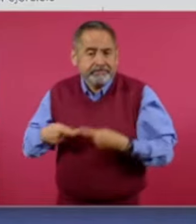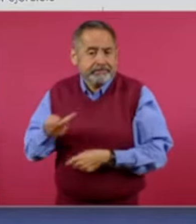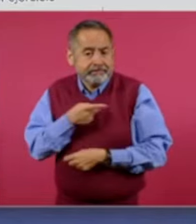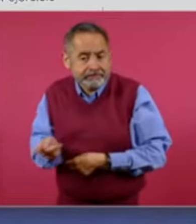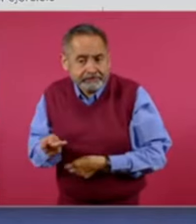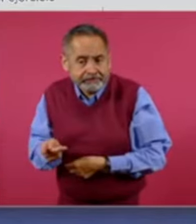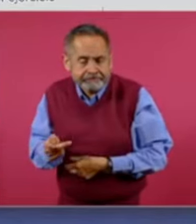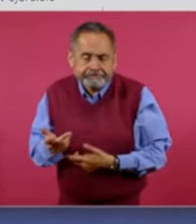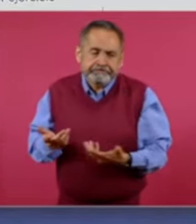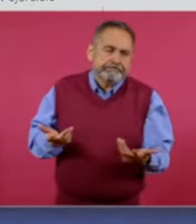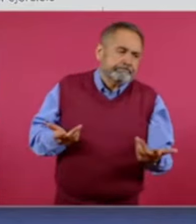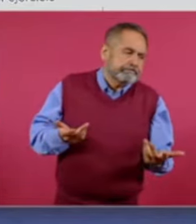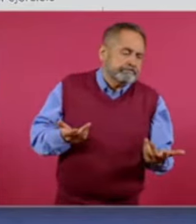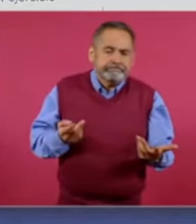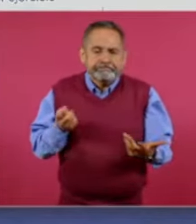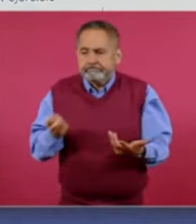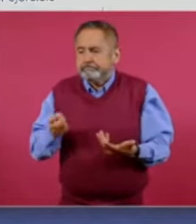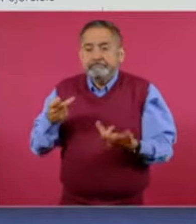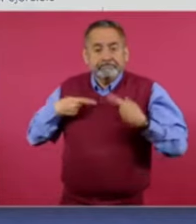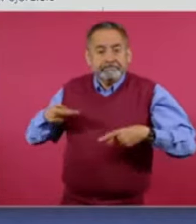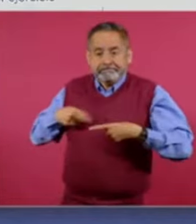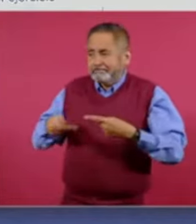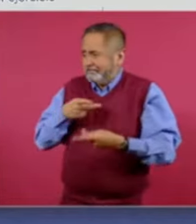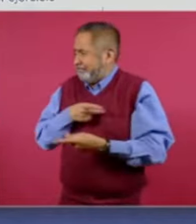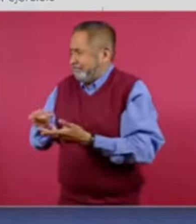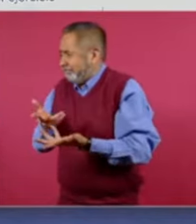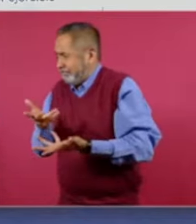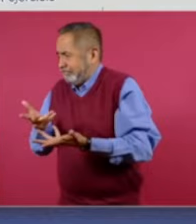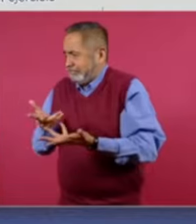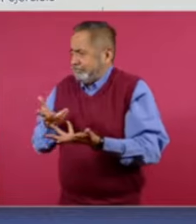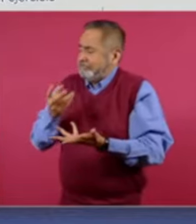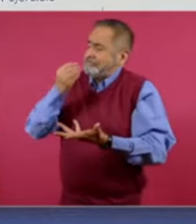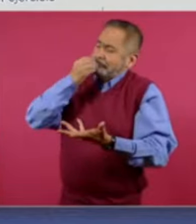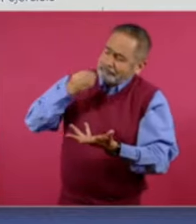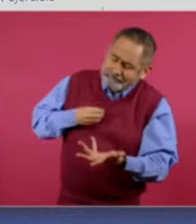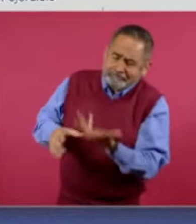mismo la gente se ve obligada a emigrar.